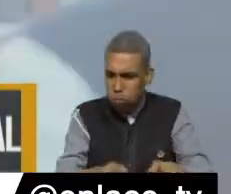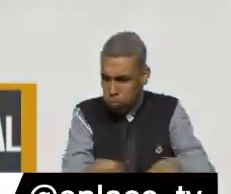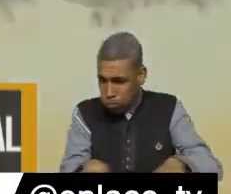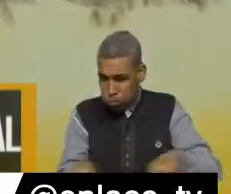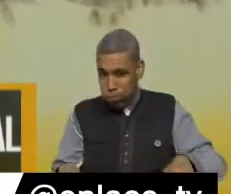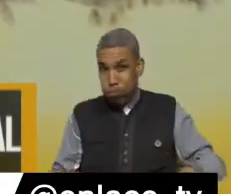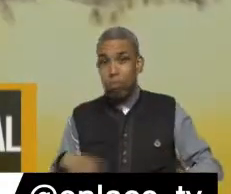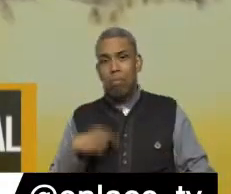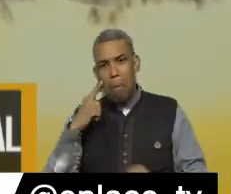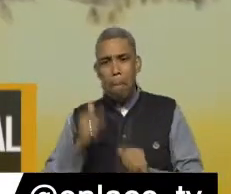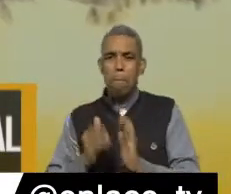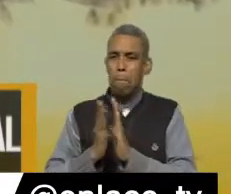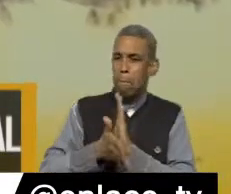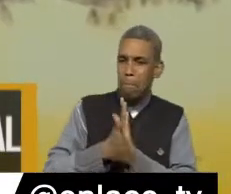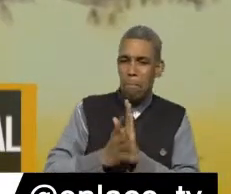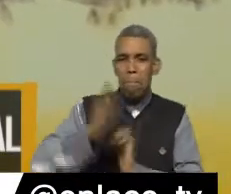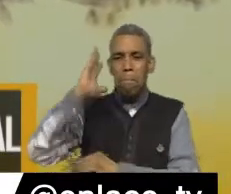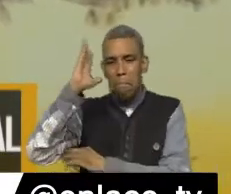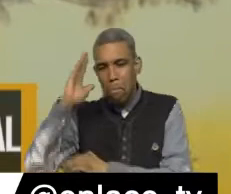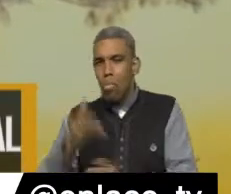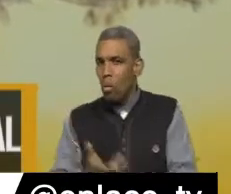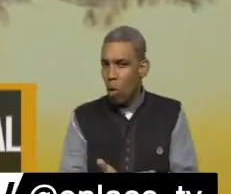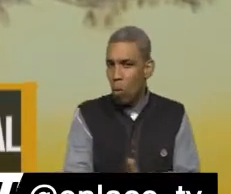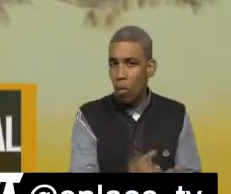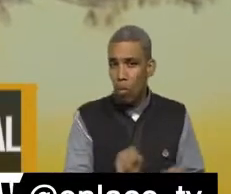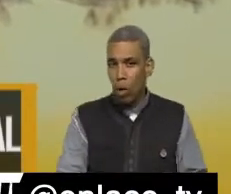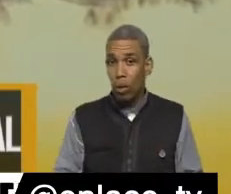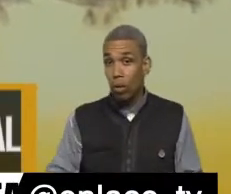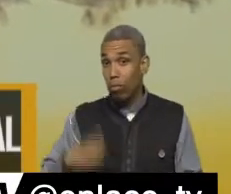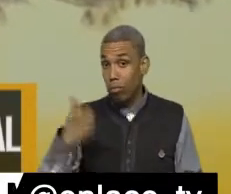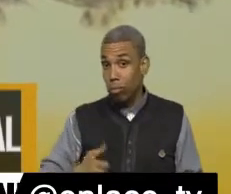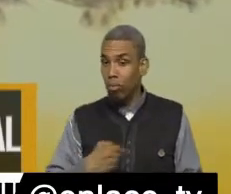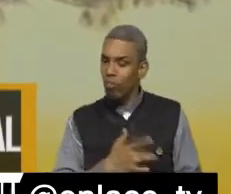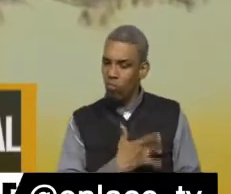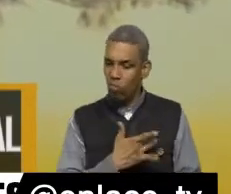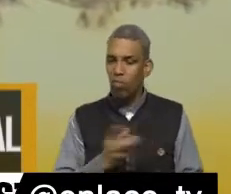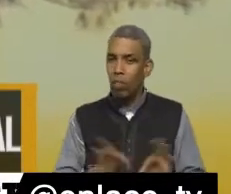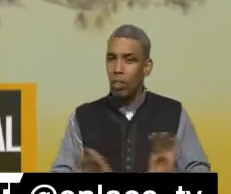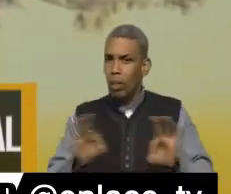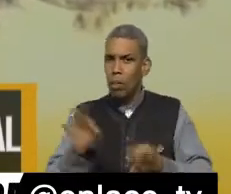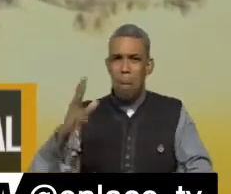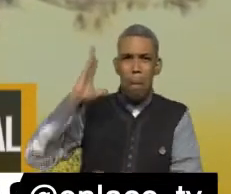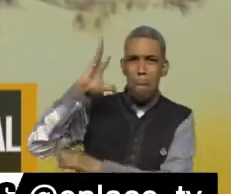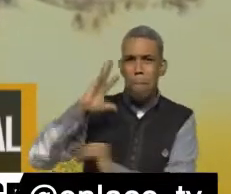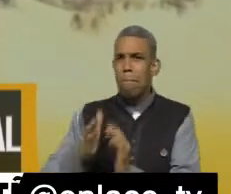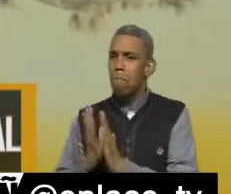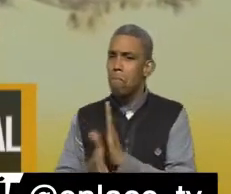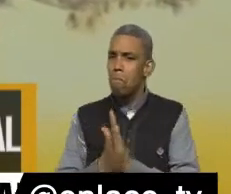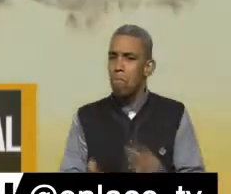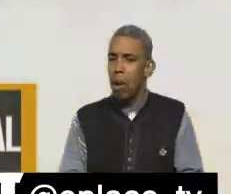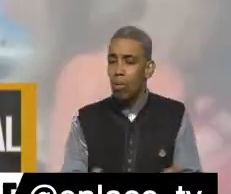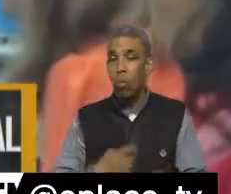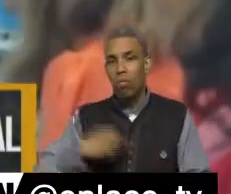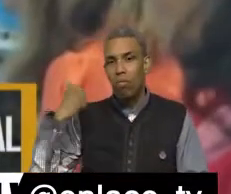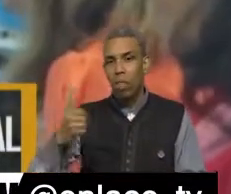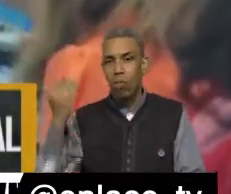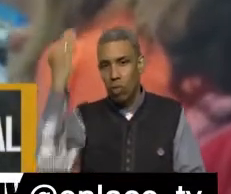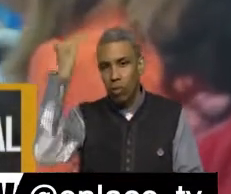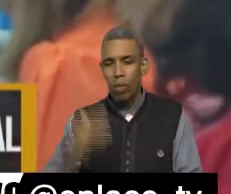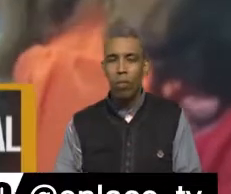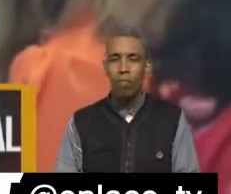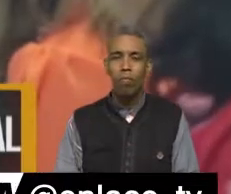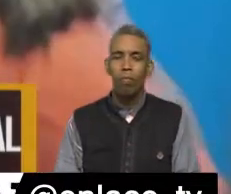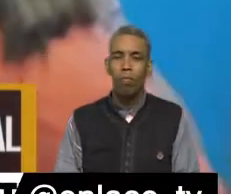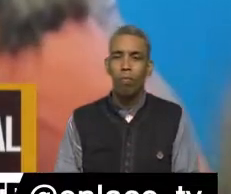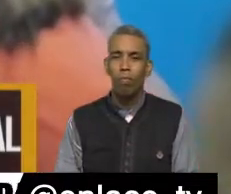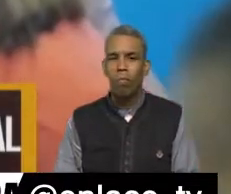que se están presentando en nuestra ciudad. Creemos que esto fue importante, llegó de manera oportuna a nuestra ciudad este tipo de talleres. A este encuentro, que